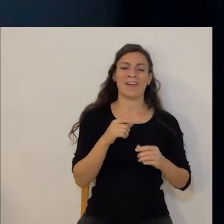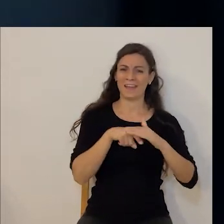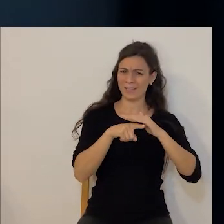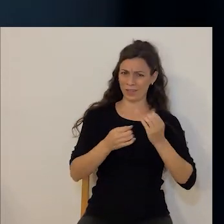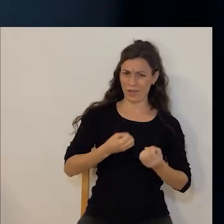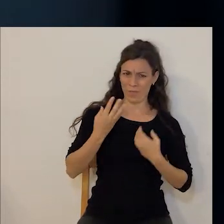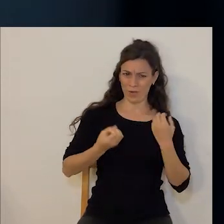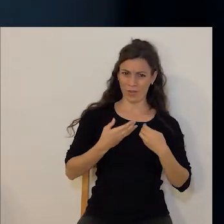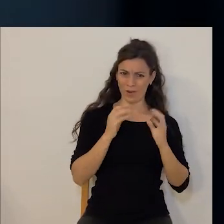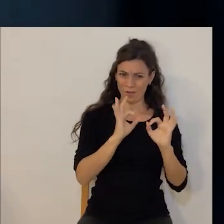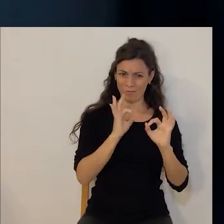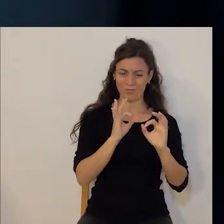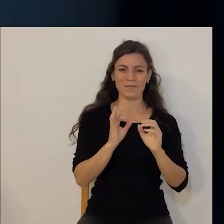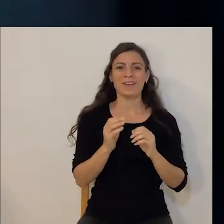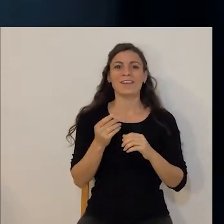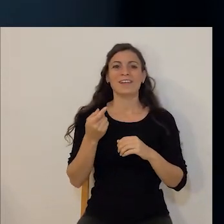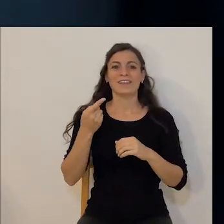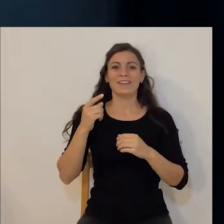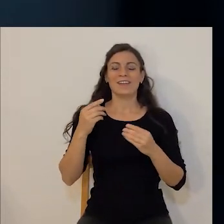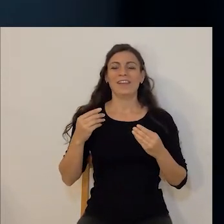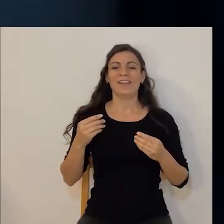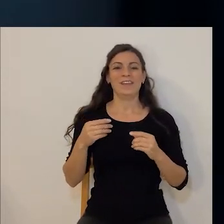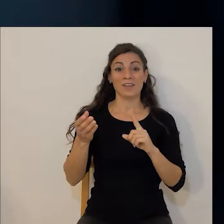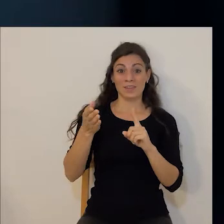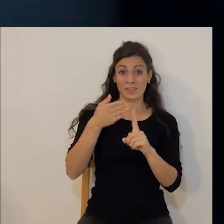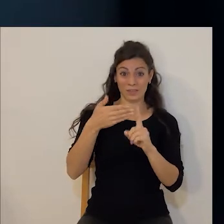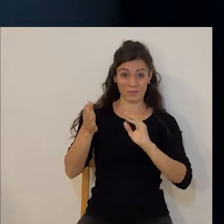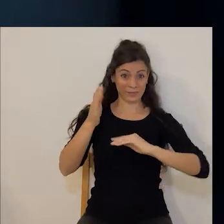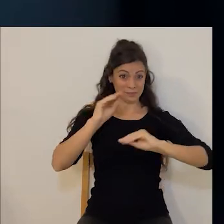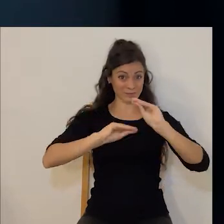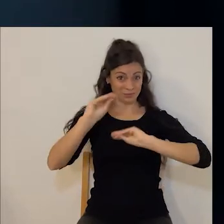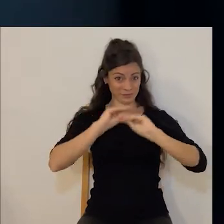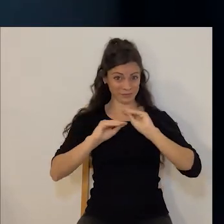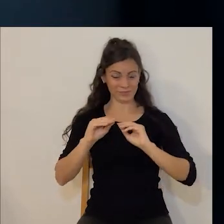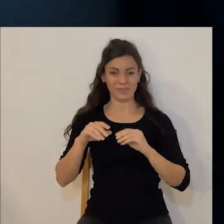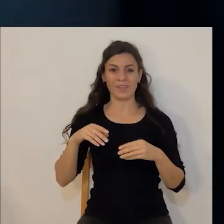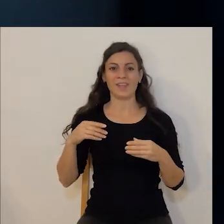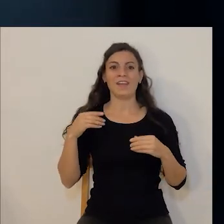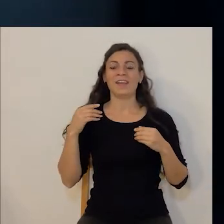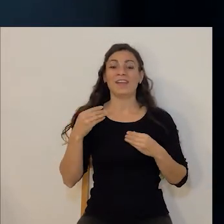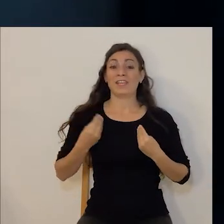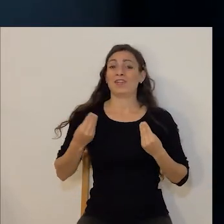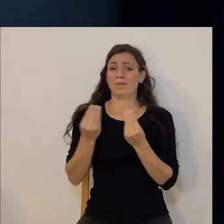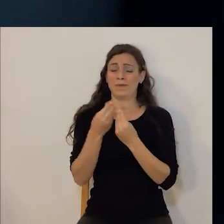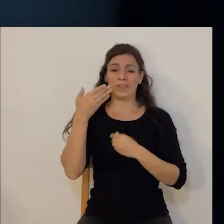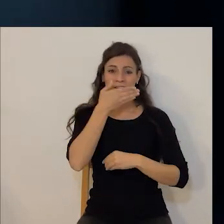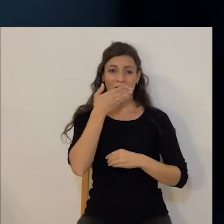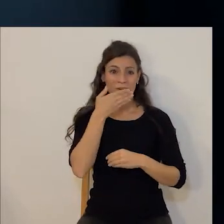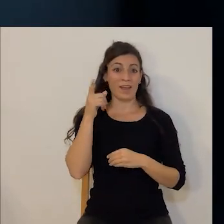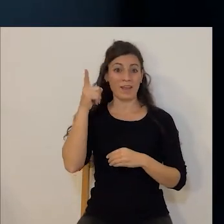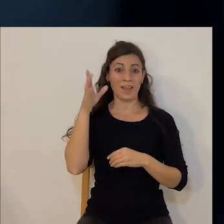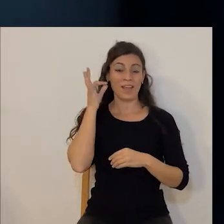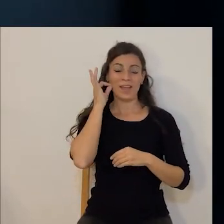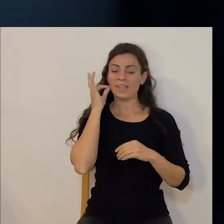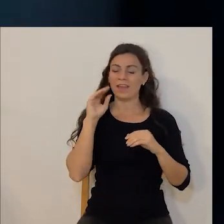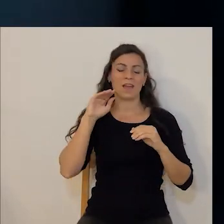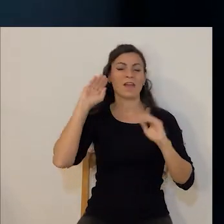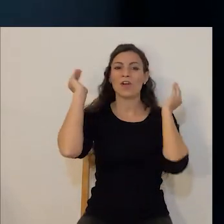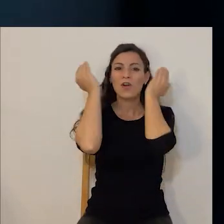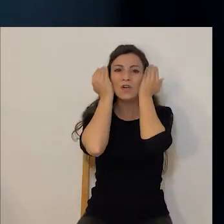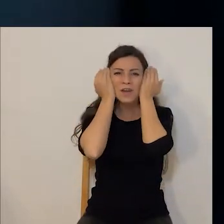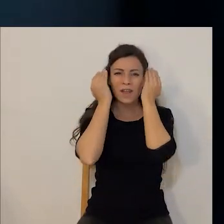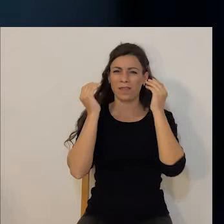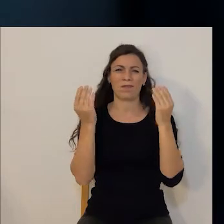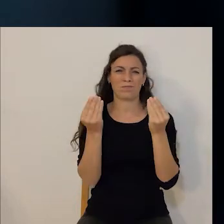emocional, resolución de conflictos y convivencia escolar. Es formadora en numerosos congresos y jornadas relacionadas con la